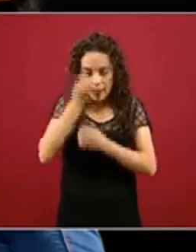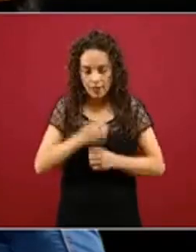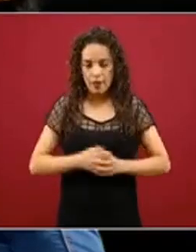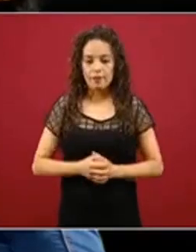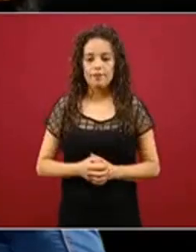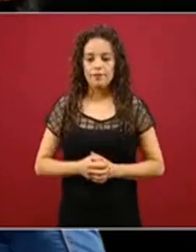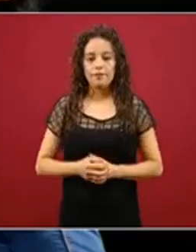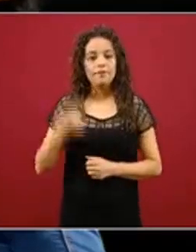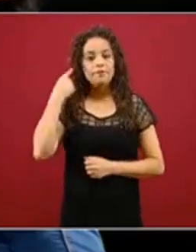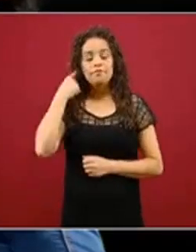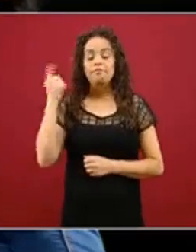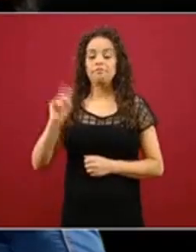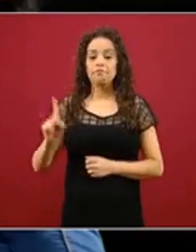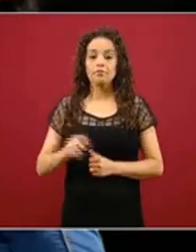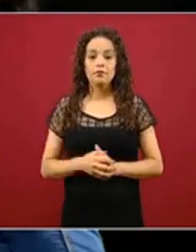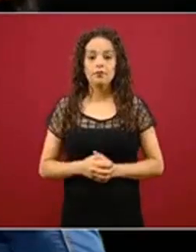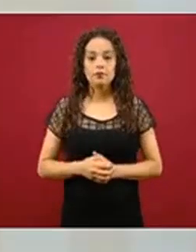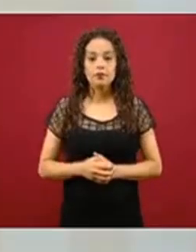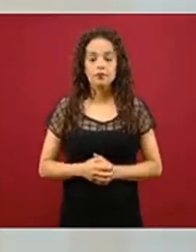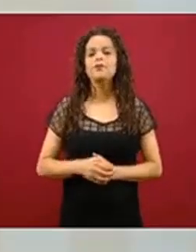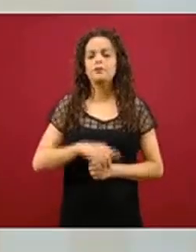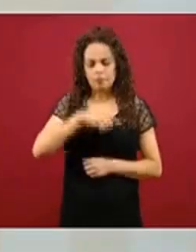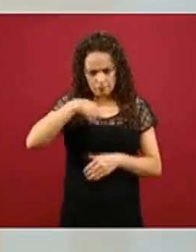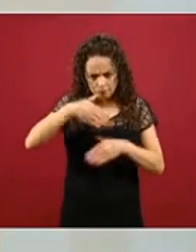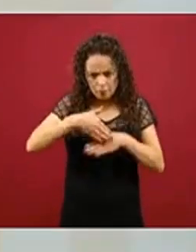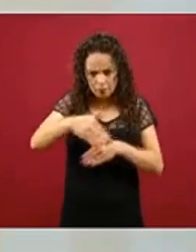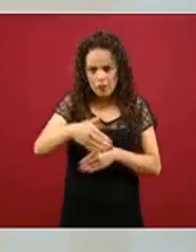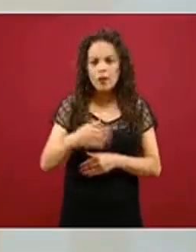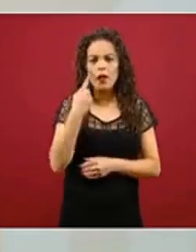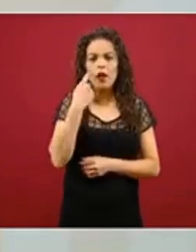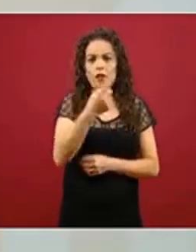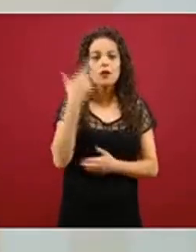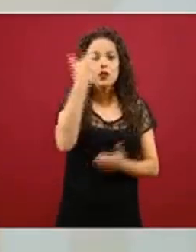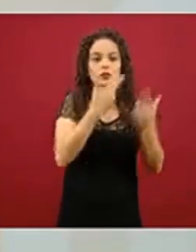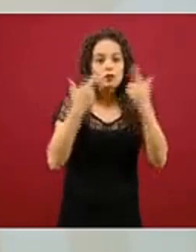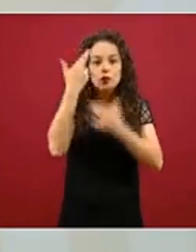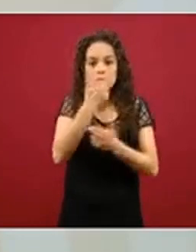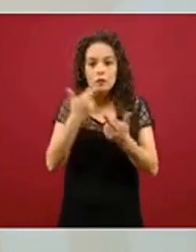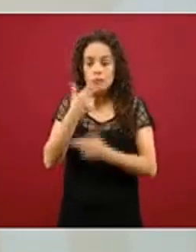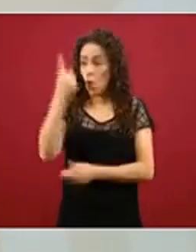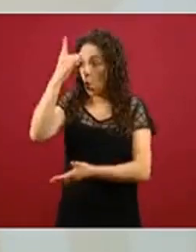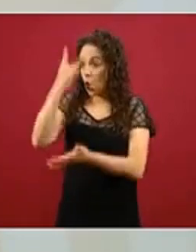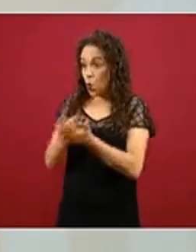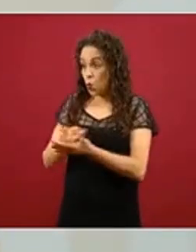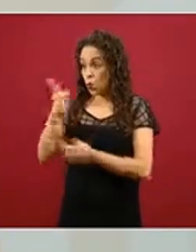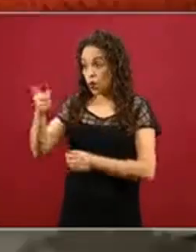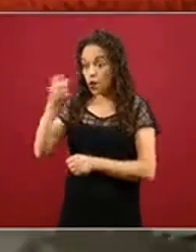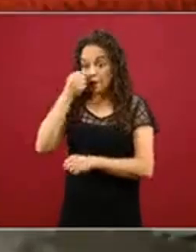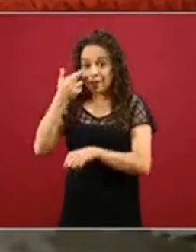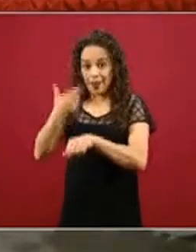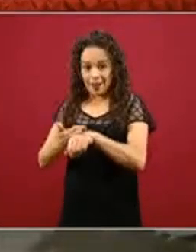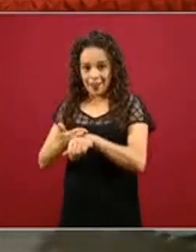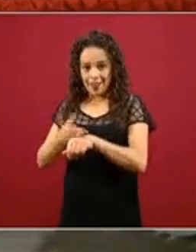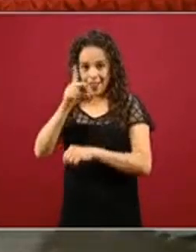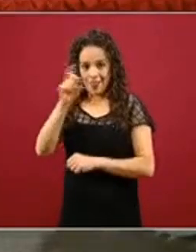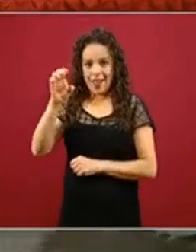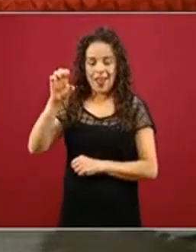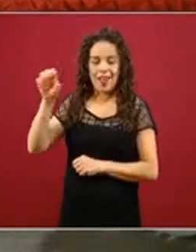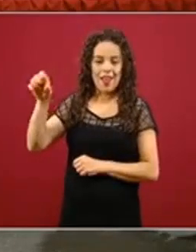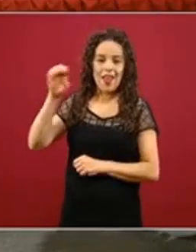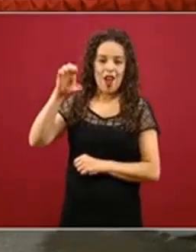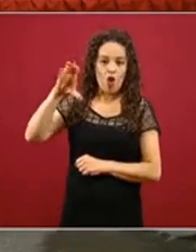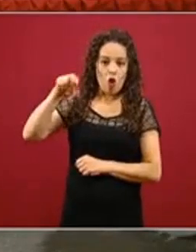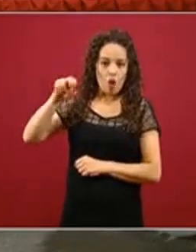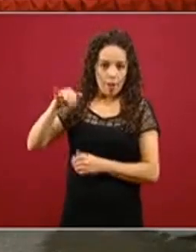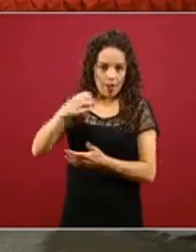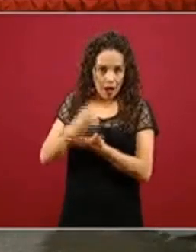Vamos a ir analizando no solo a la secretaria, sino a todos los que pudieran haber estado en contacto con ella. ¿Hay número de prisioneros que están en esta situación? Estamos